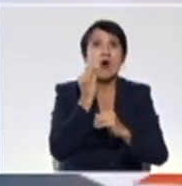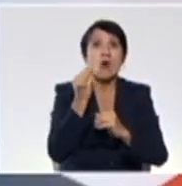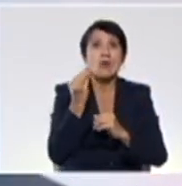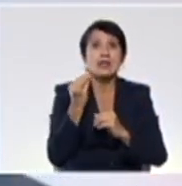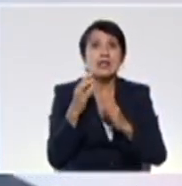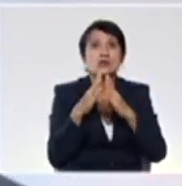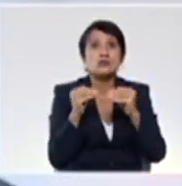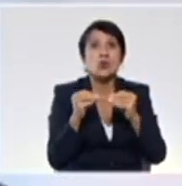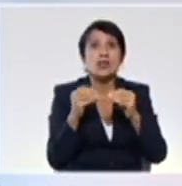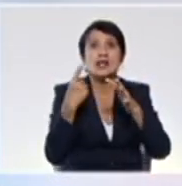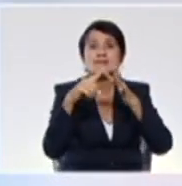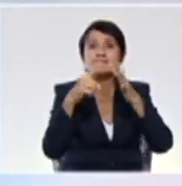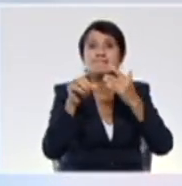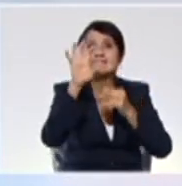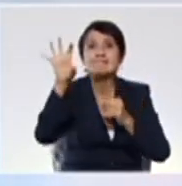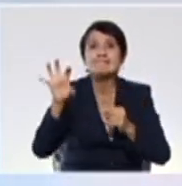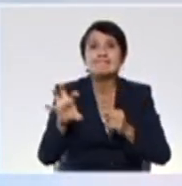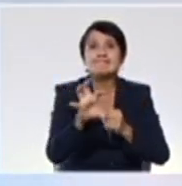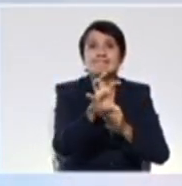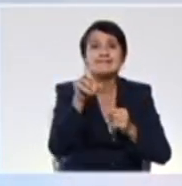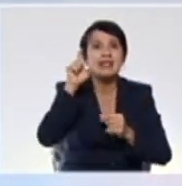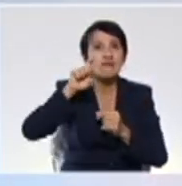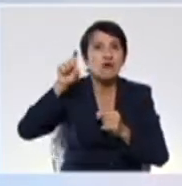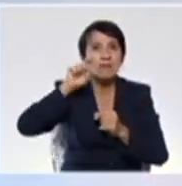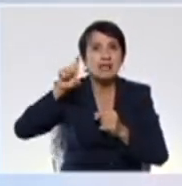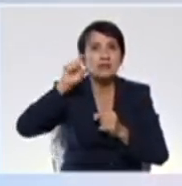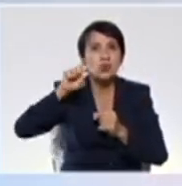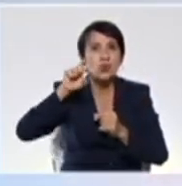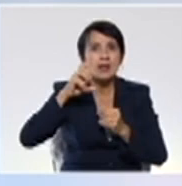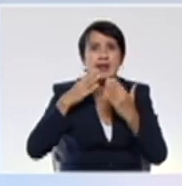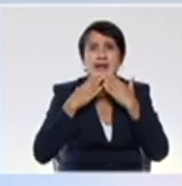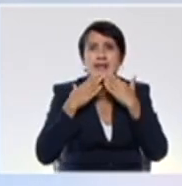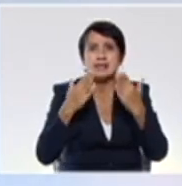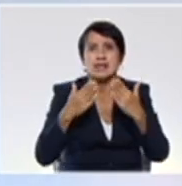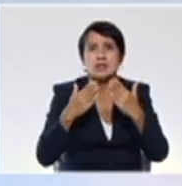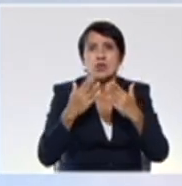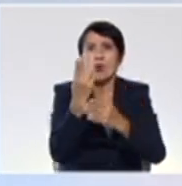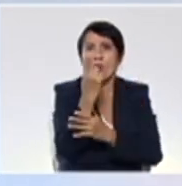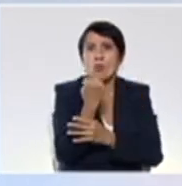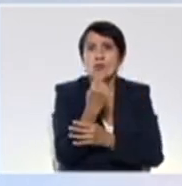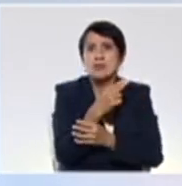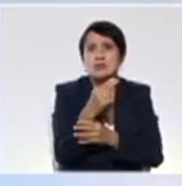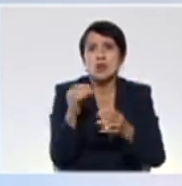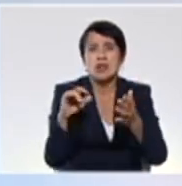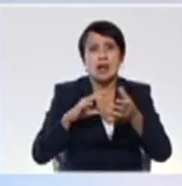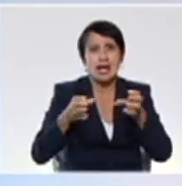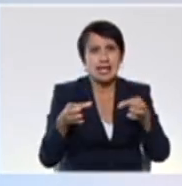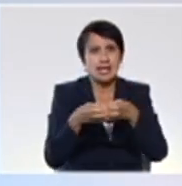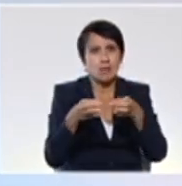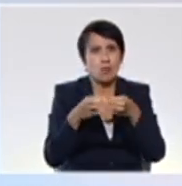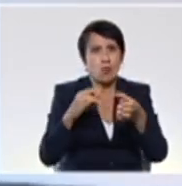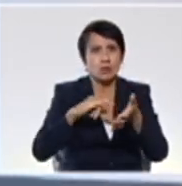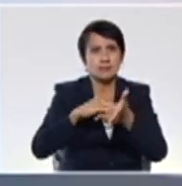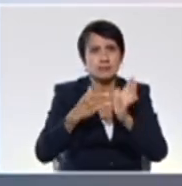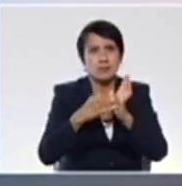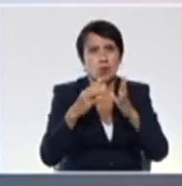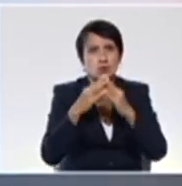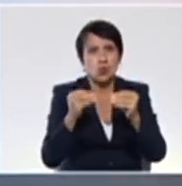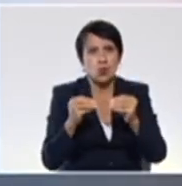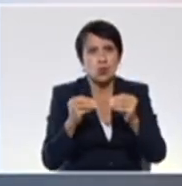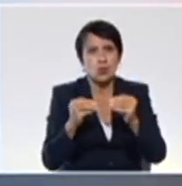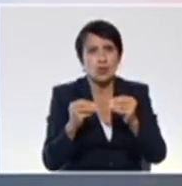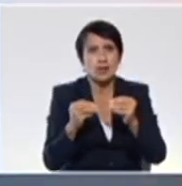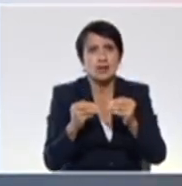adultos en todas las áreas de formación. Agradeciendo ese compromiso del equipo técnico y de producción de Vive TV, pero